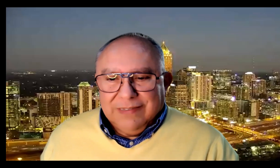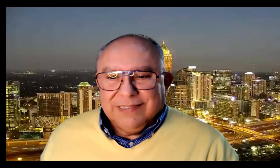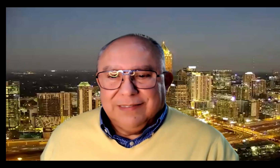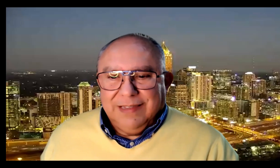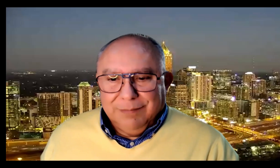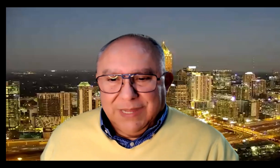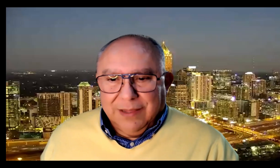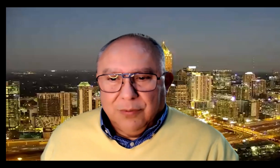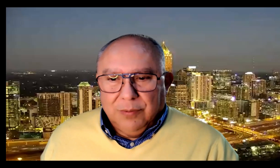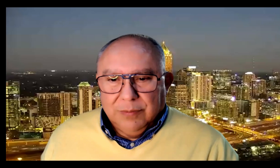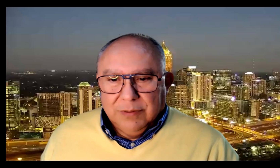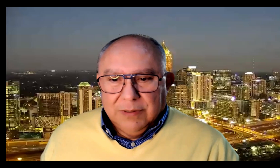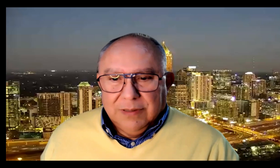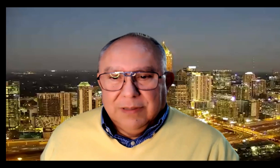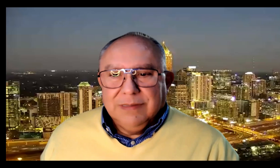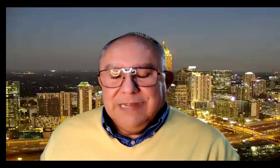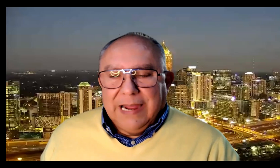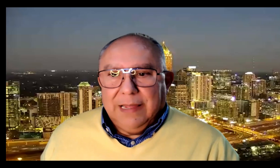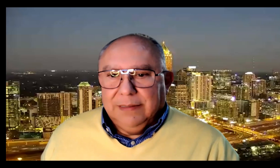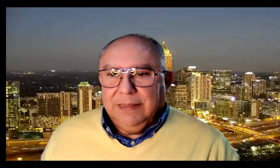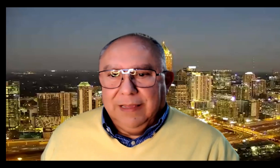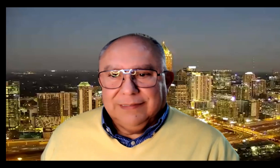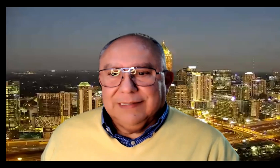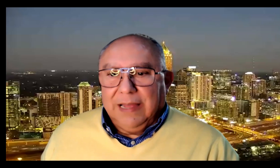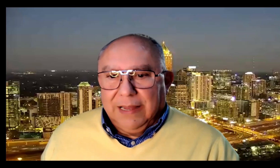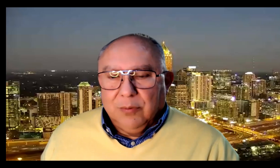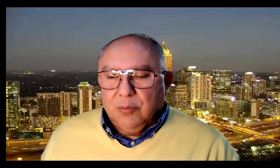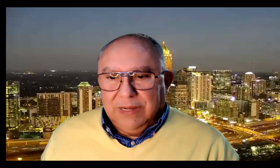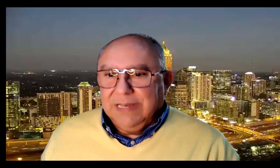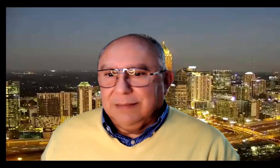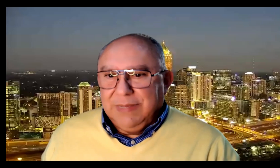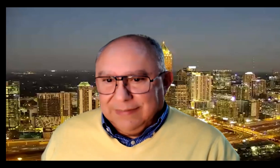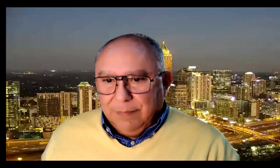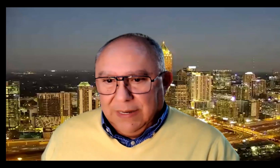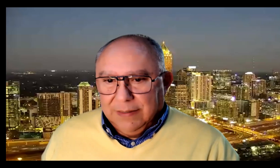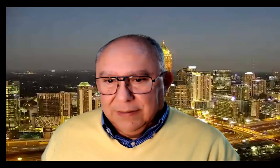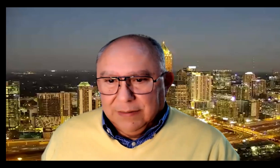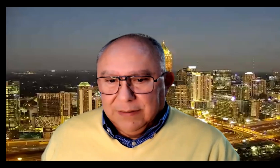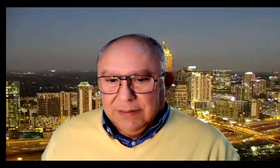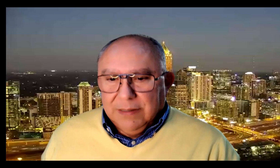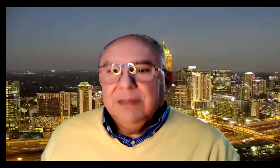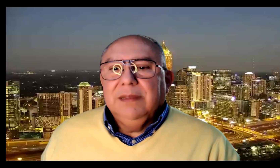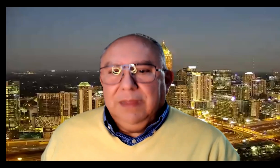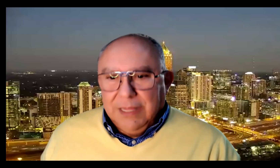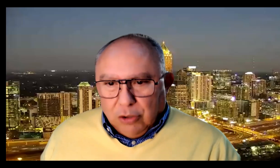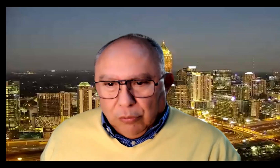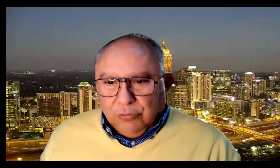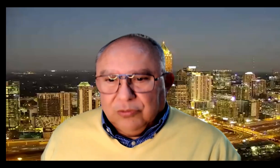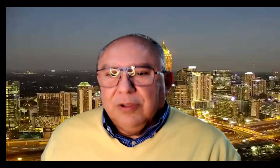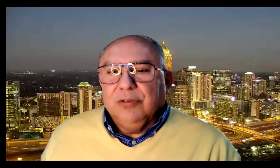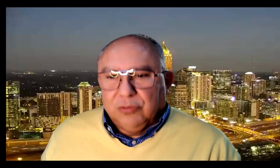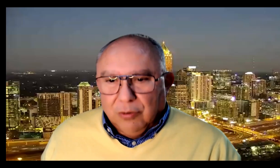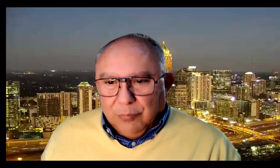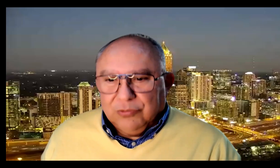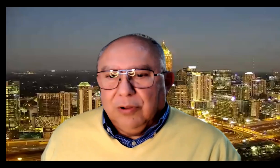de periodistas en México. Ya es algo inadmisible. Y